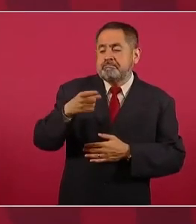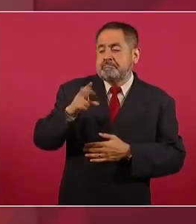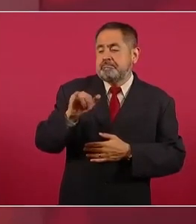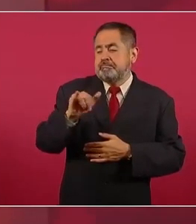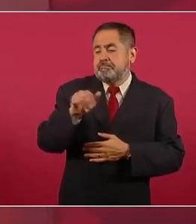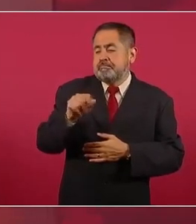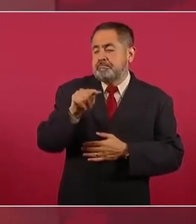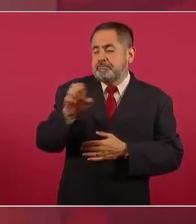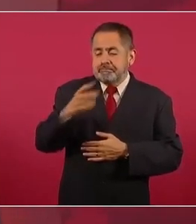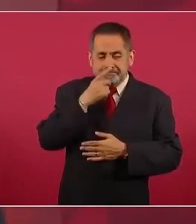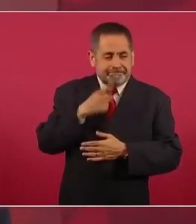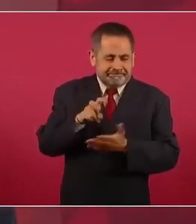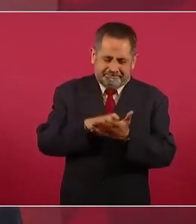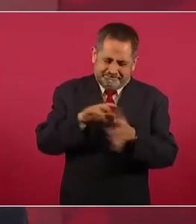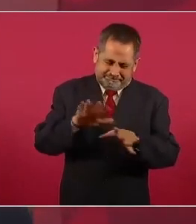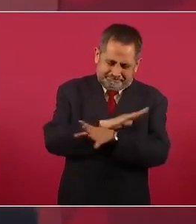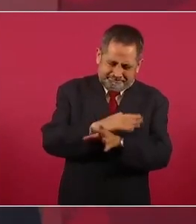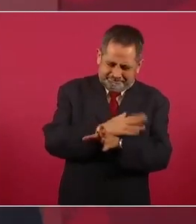enderezar en tuertos